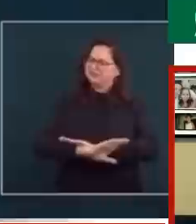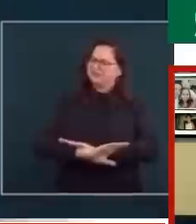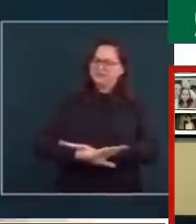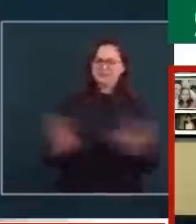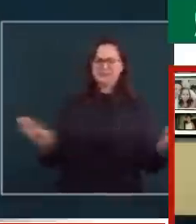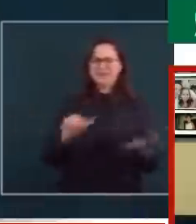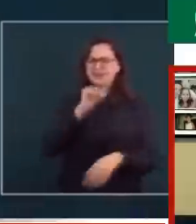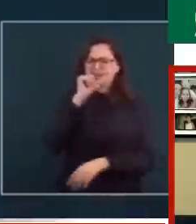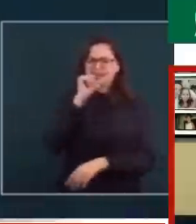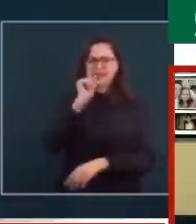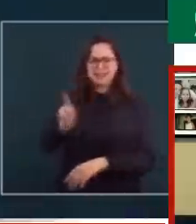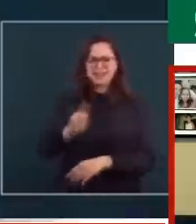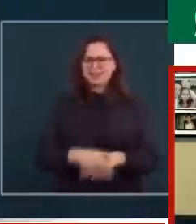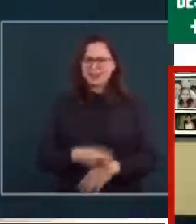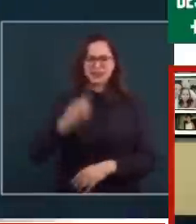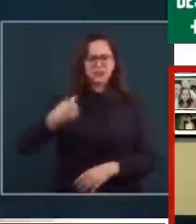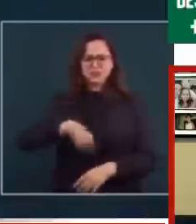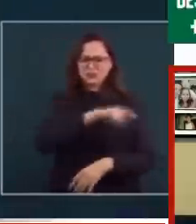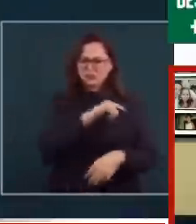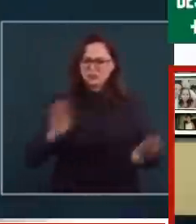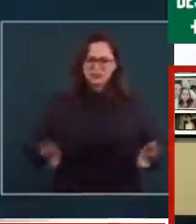siempre hemos estado